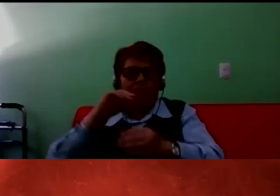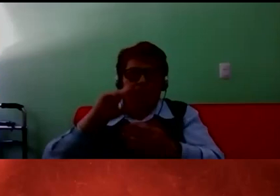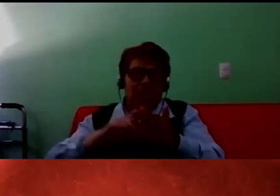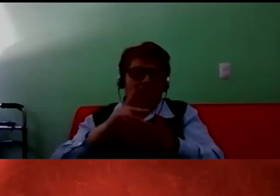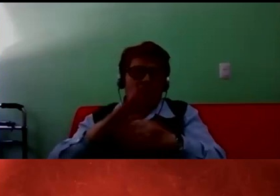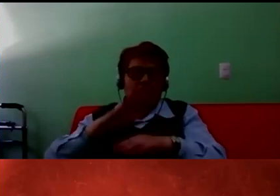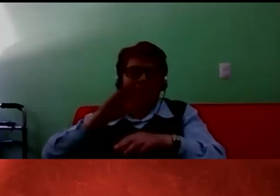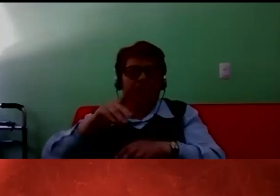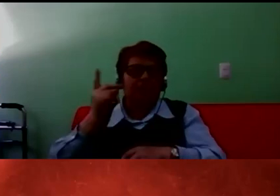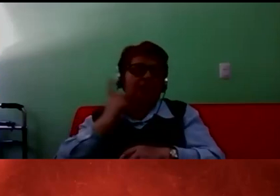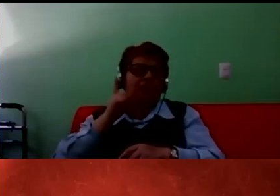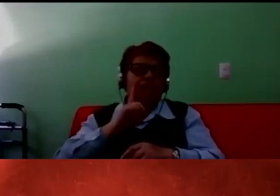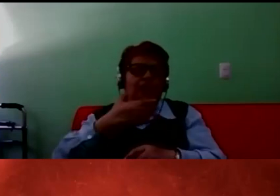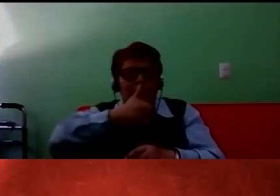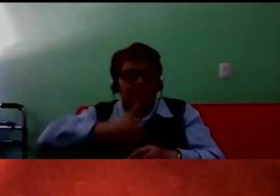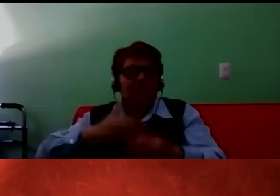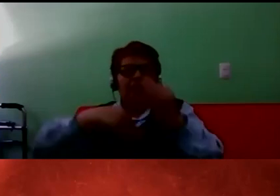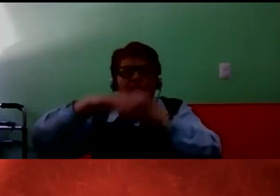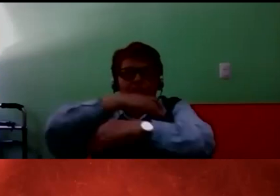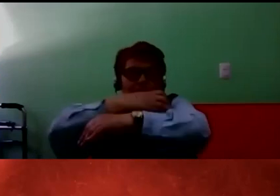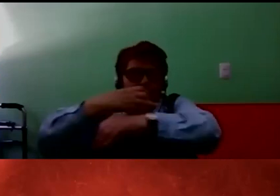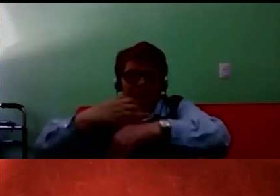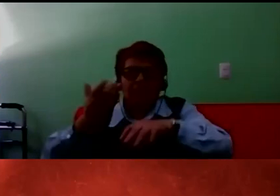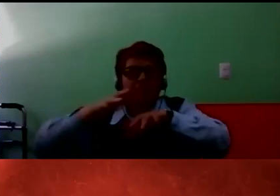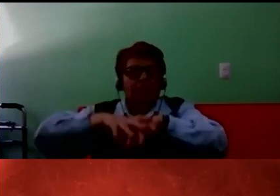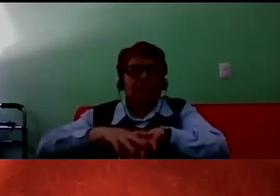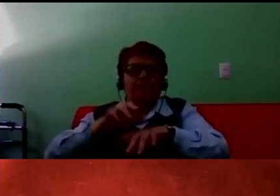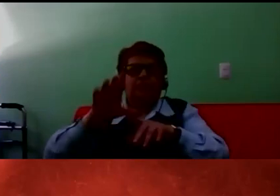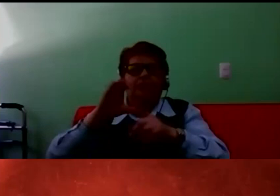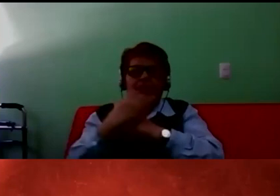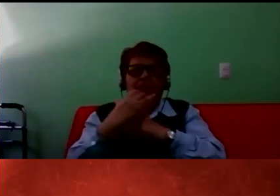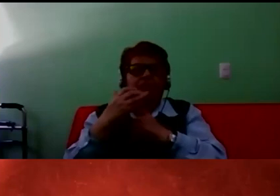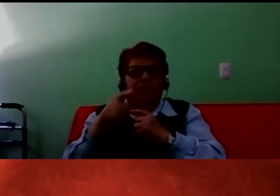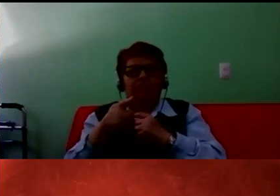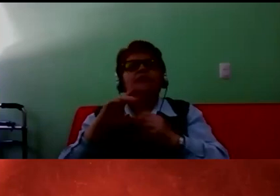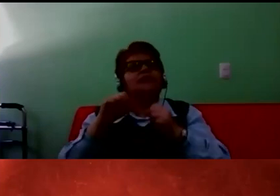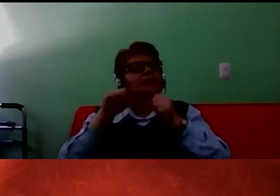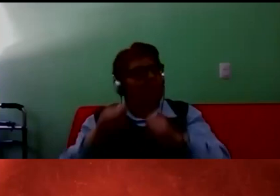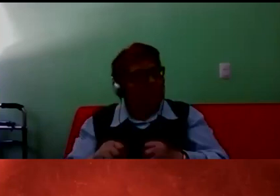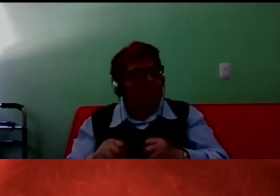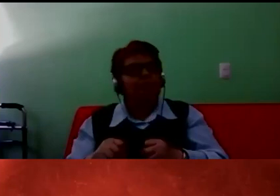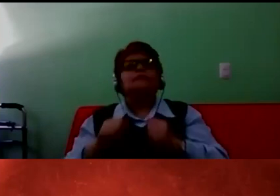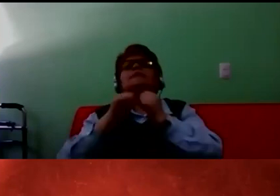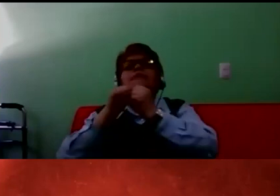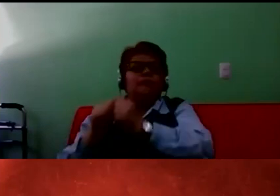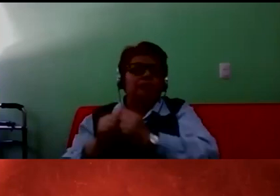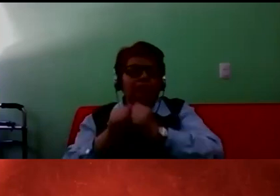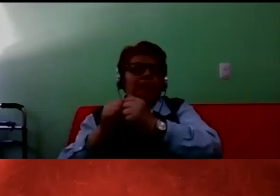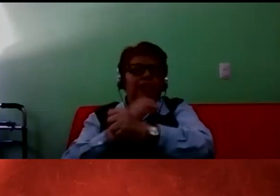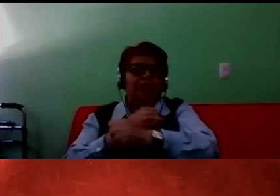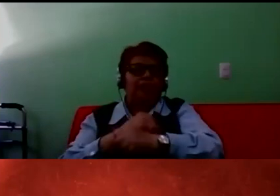diputada presidenta, y a todas y a todos los compañeros integrantes de la comisión, estoy seguro que vamos a acompañar con mucho